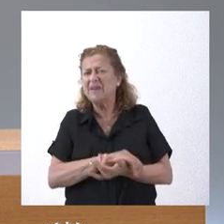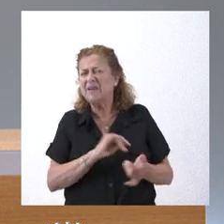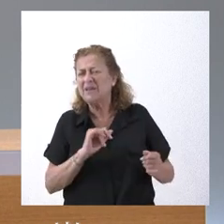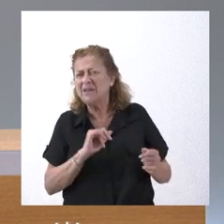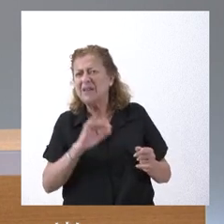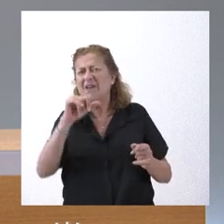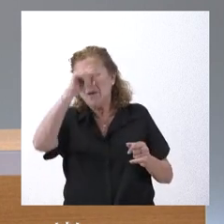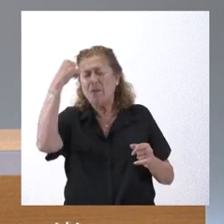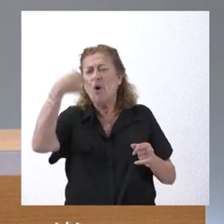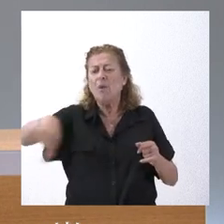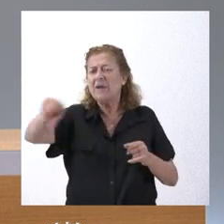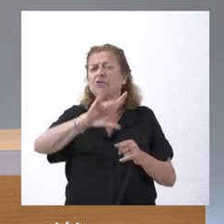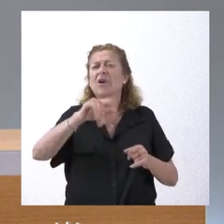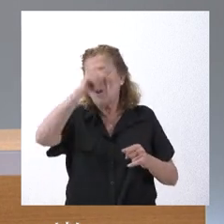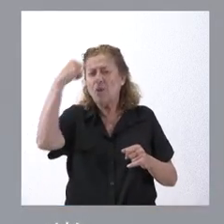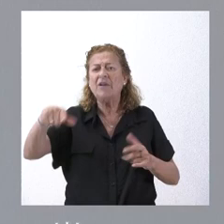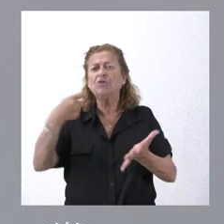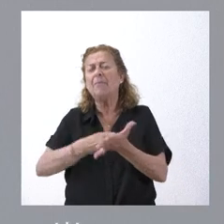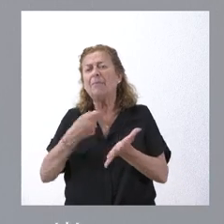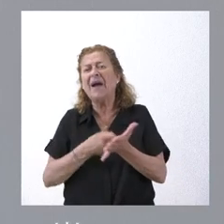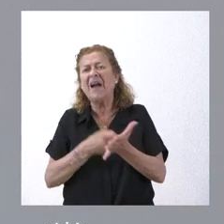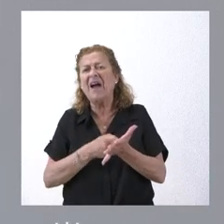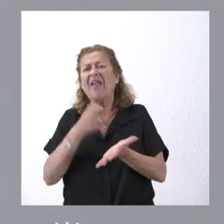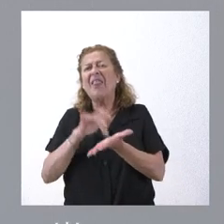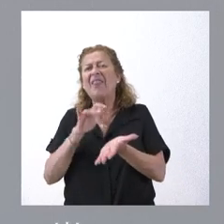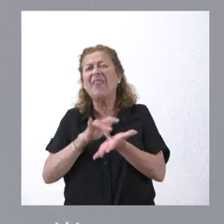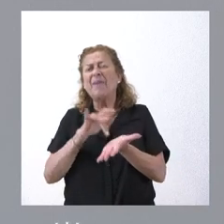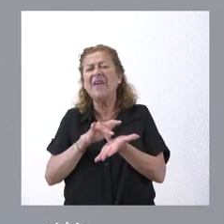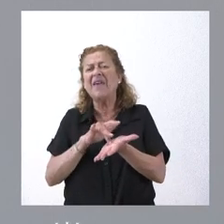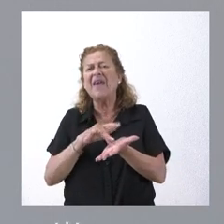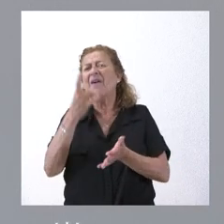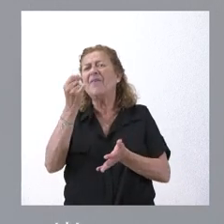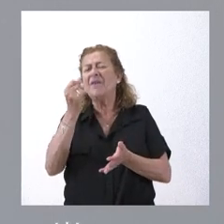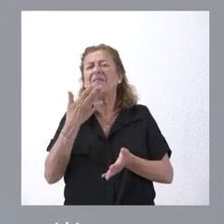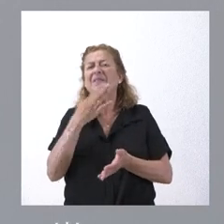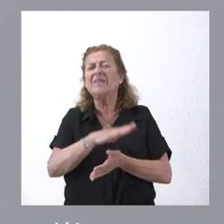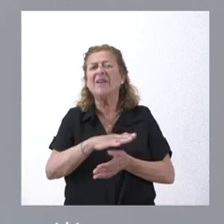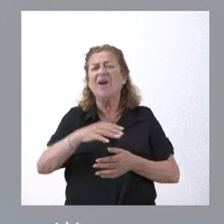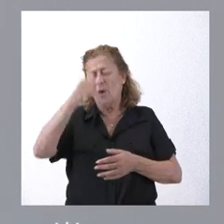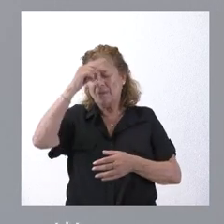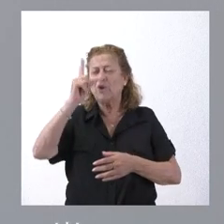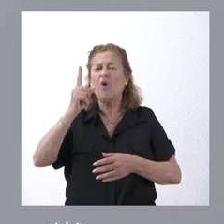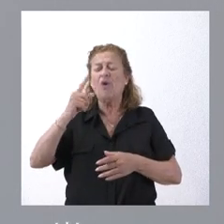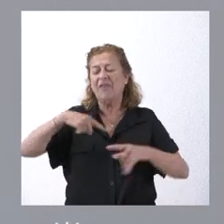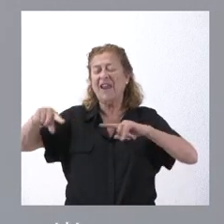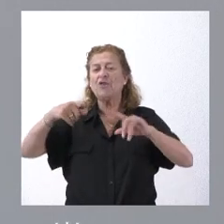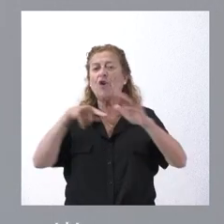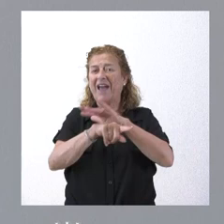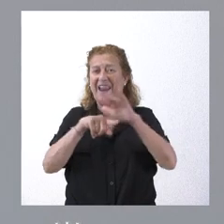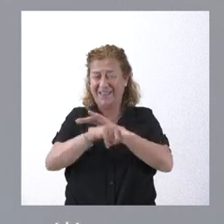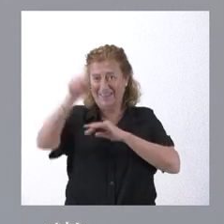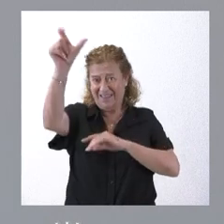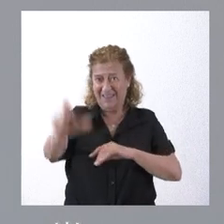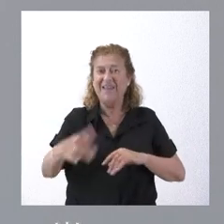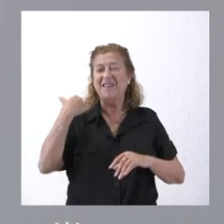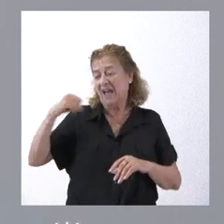Ah, el del personal se paga, lo que se debía es la cantidad correspondiente al director gerente, que lógicamente llevaba algunos